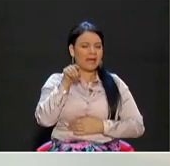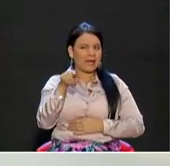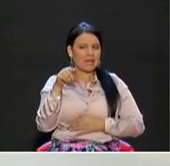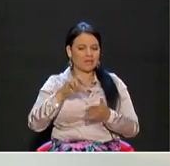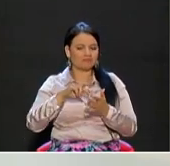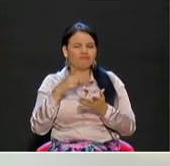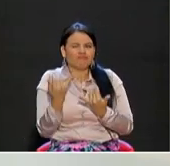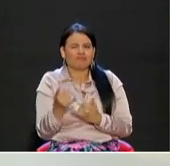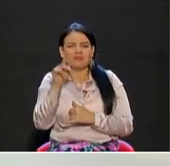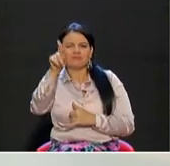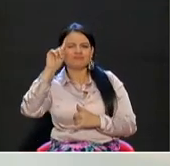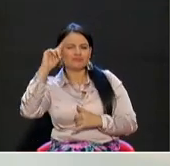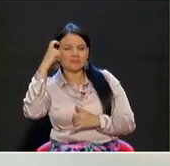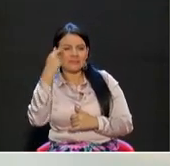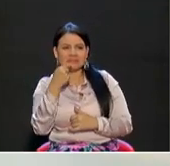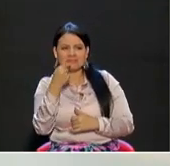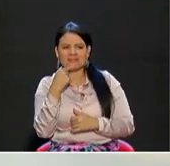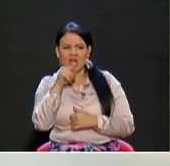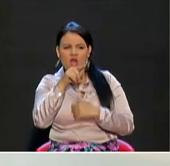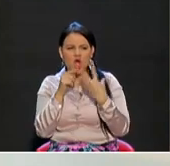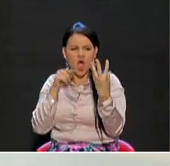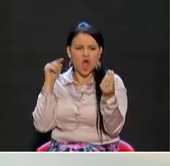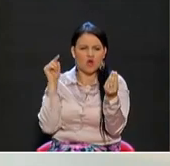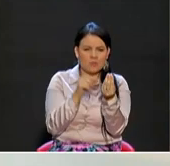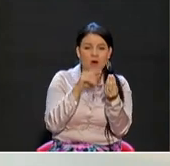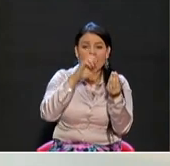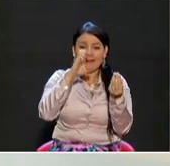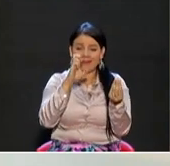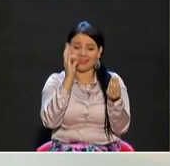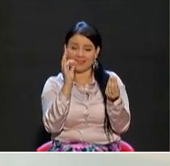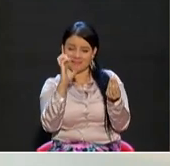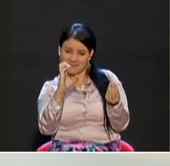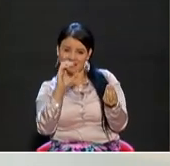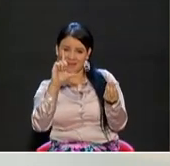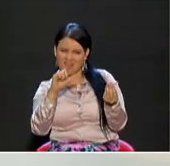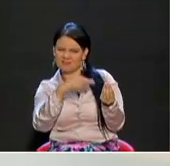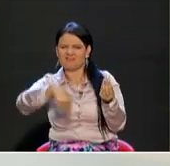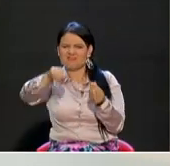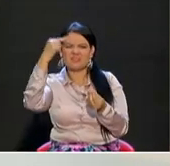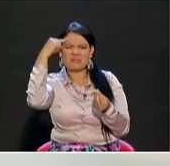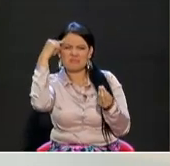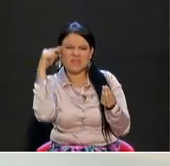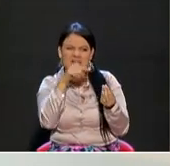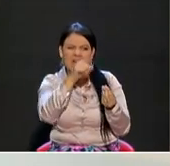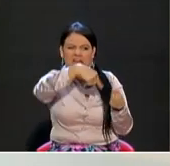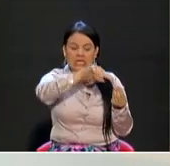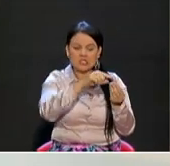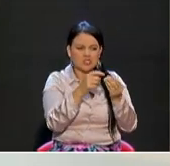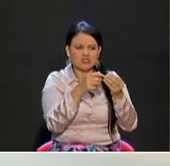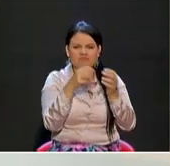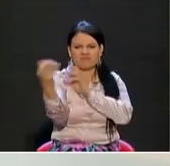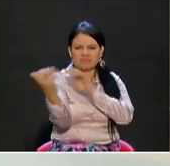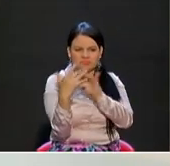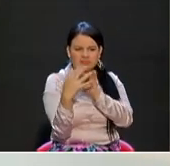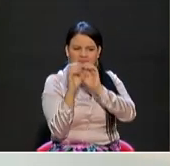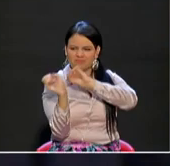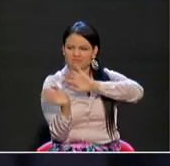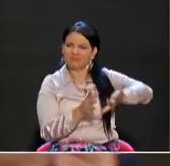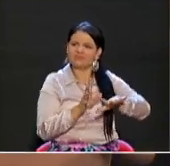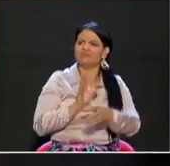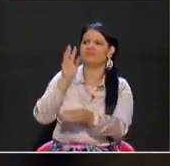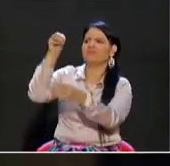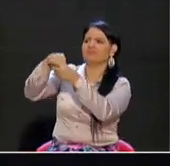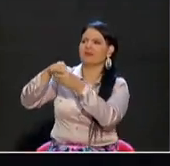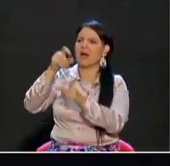combatientes de las farc llamados etc y cuál es su postura frente a estos lugares y frente a la reincorporación de los combatientes de las farc